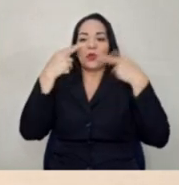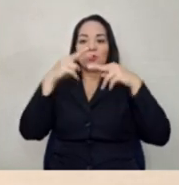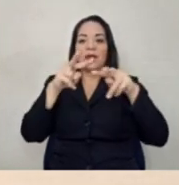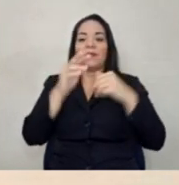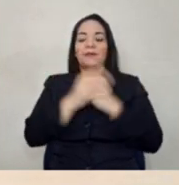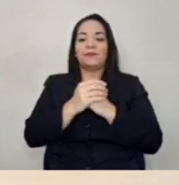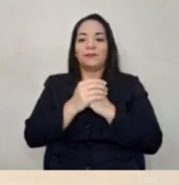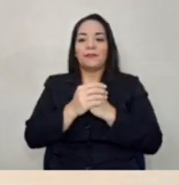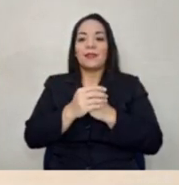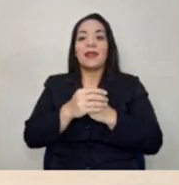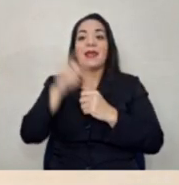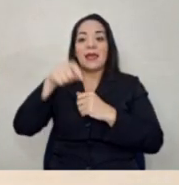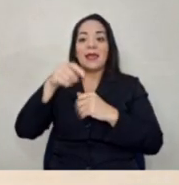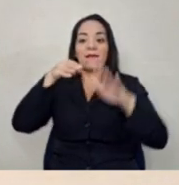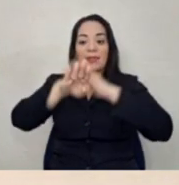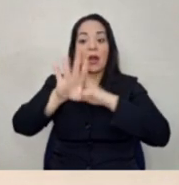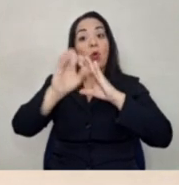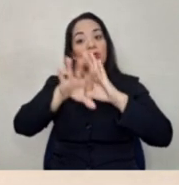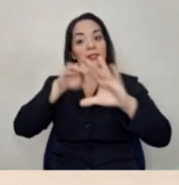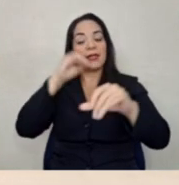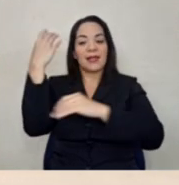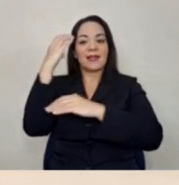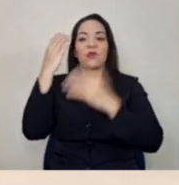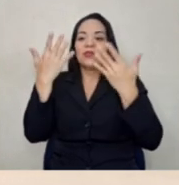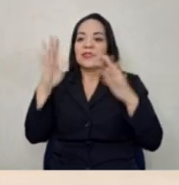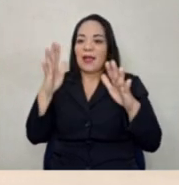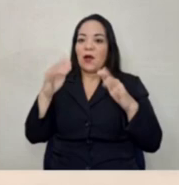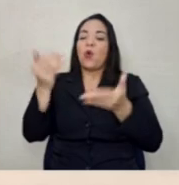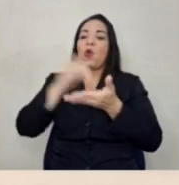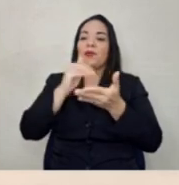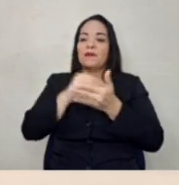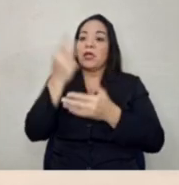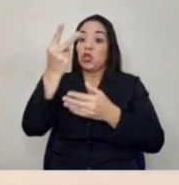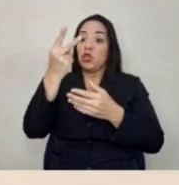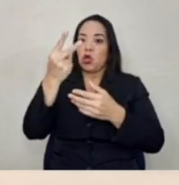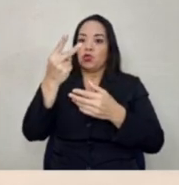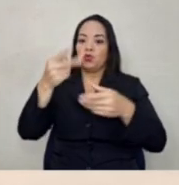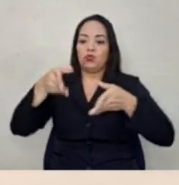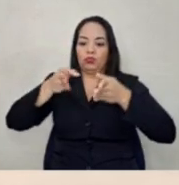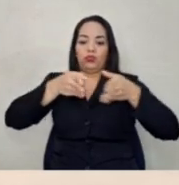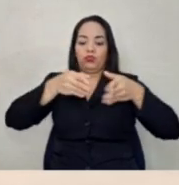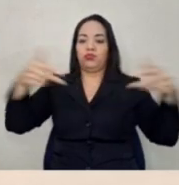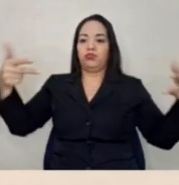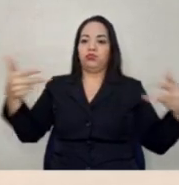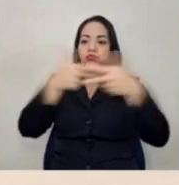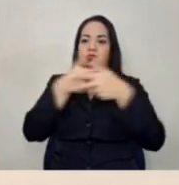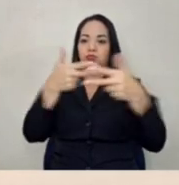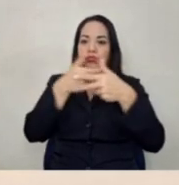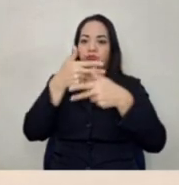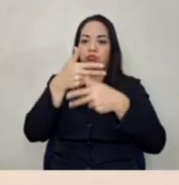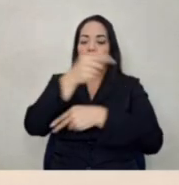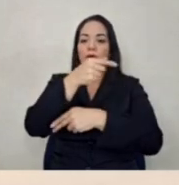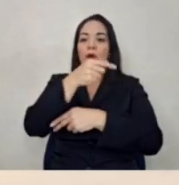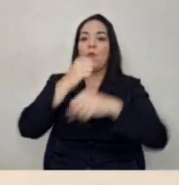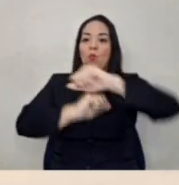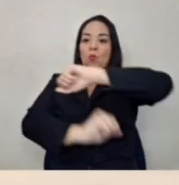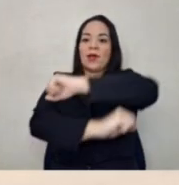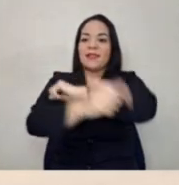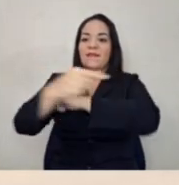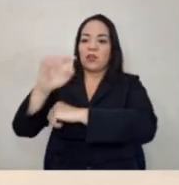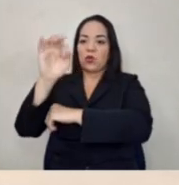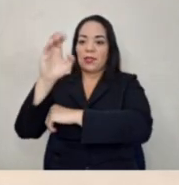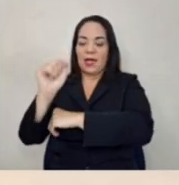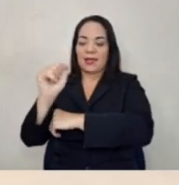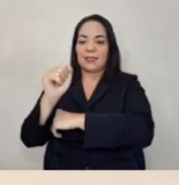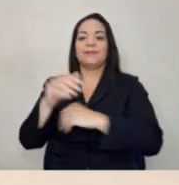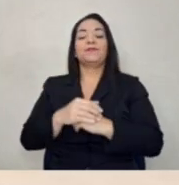que tienen que entrar o salir de Cartago, ya están habilitados nuevamente los dos carriles a la altura sobre el puente del río Taras. Muchísima precaución, por supuesto,